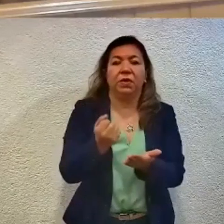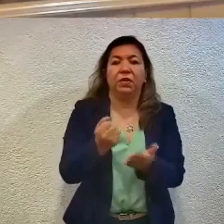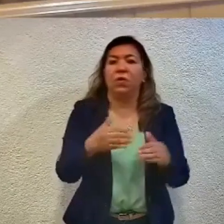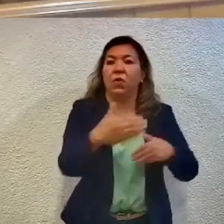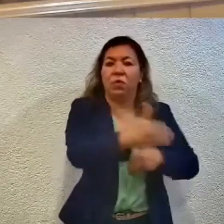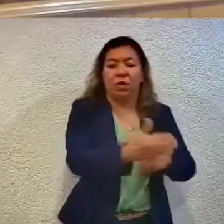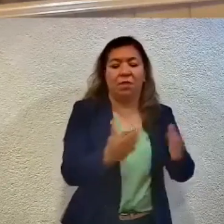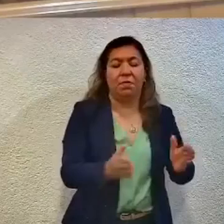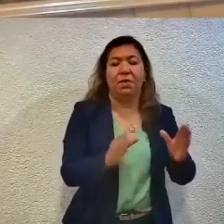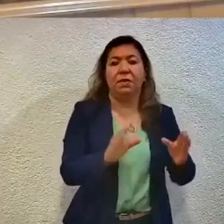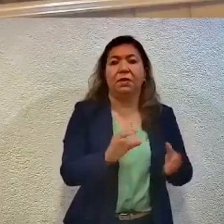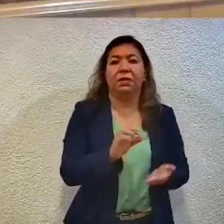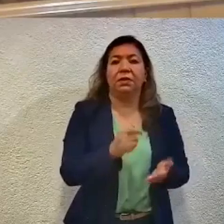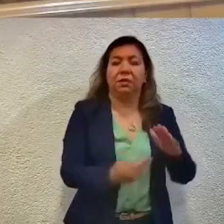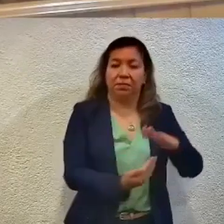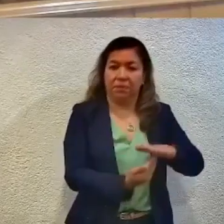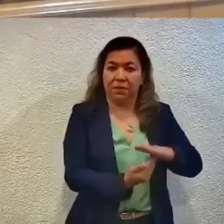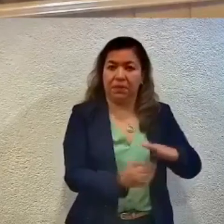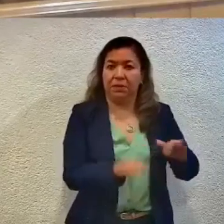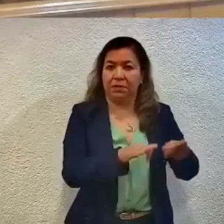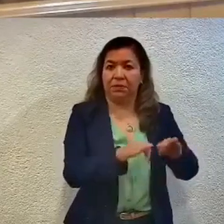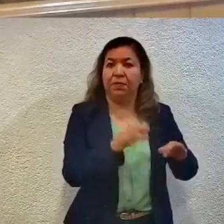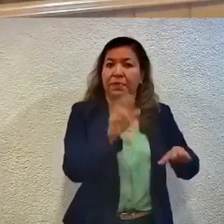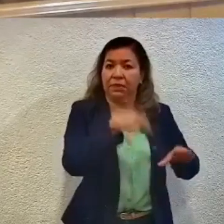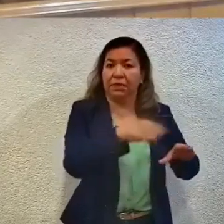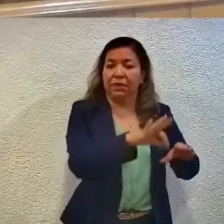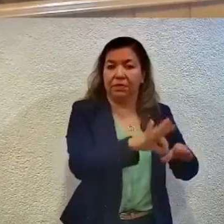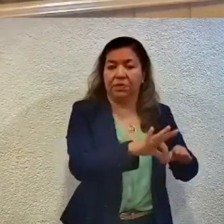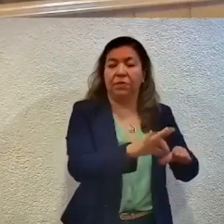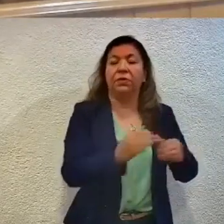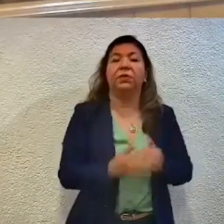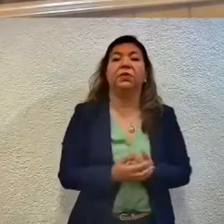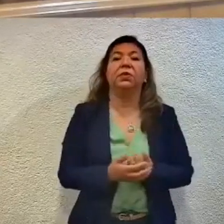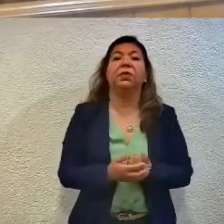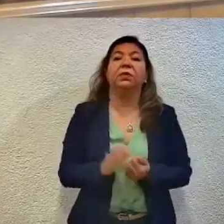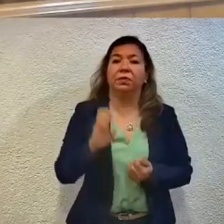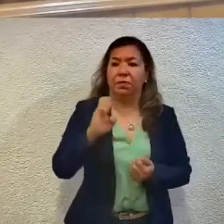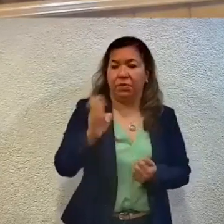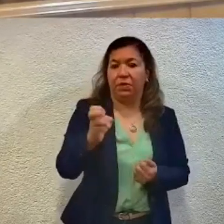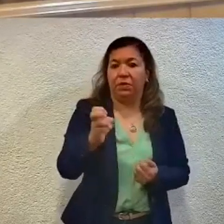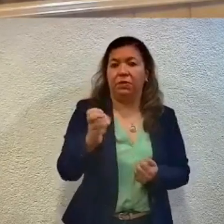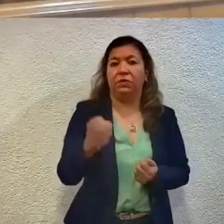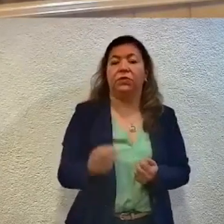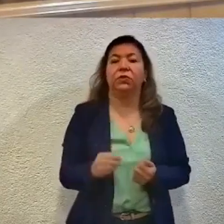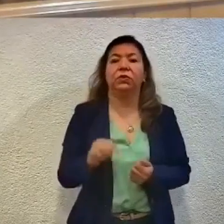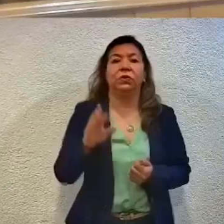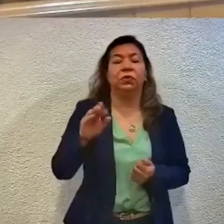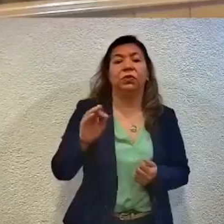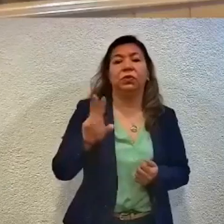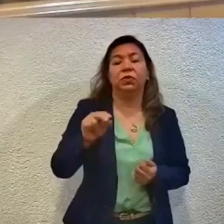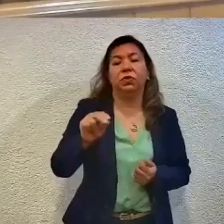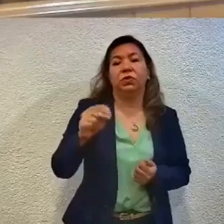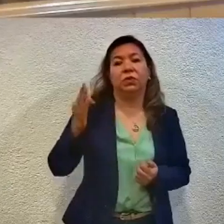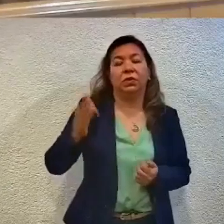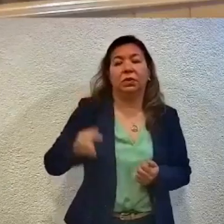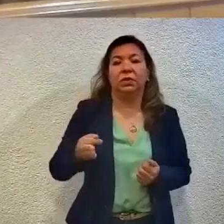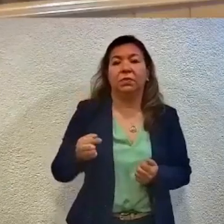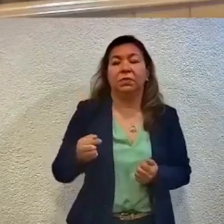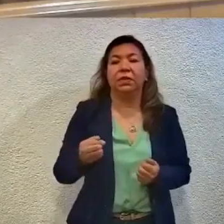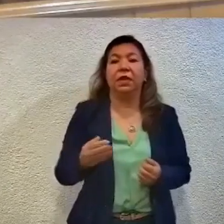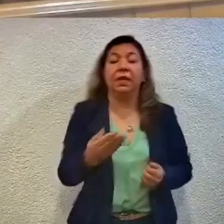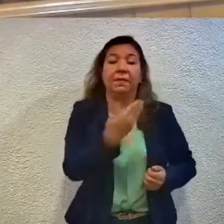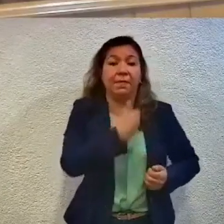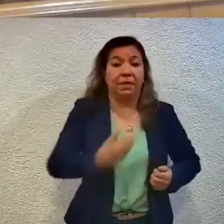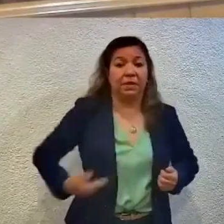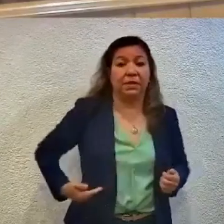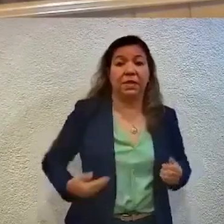por lo cual no se actualiza la premisa implícita de presión por parte de los funcionarios públicos que integraron la mesa directiva de casilla,